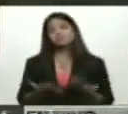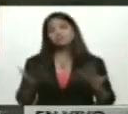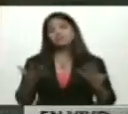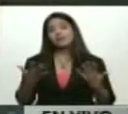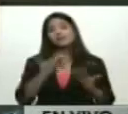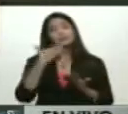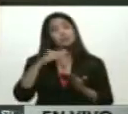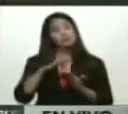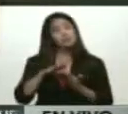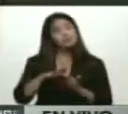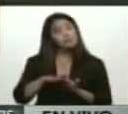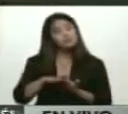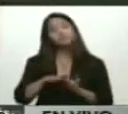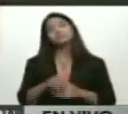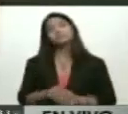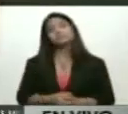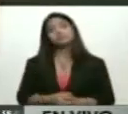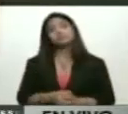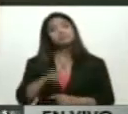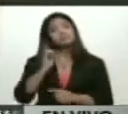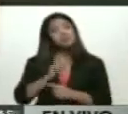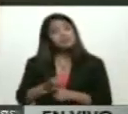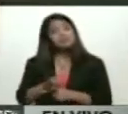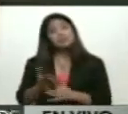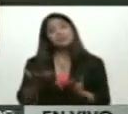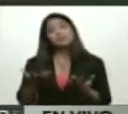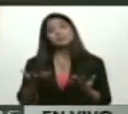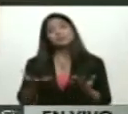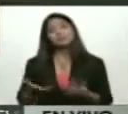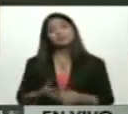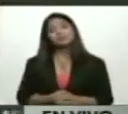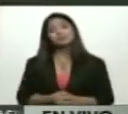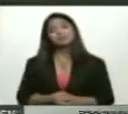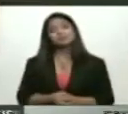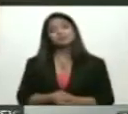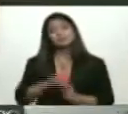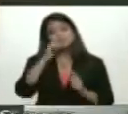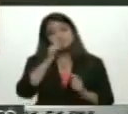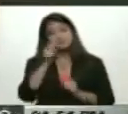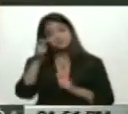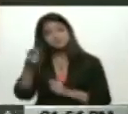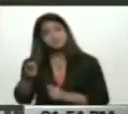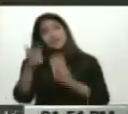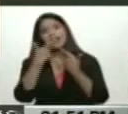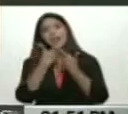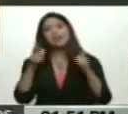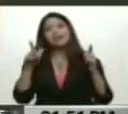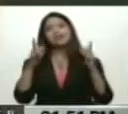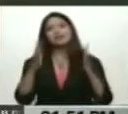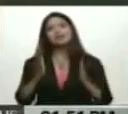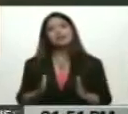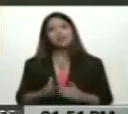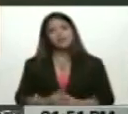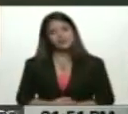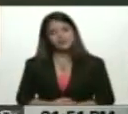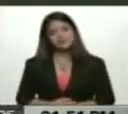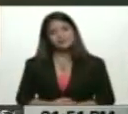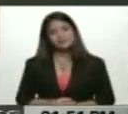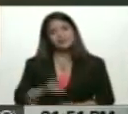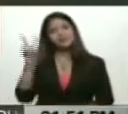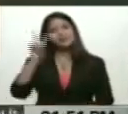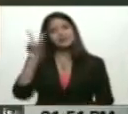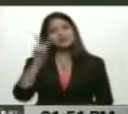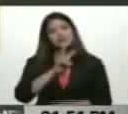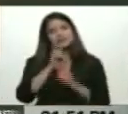eternidad cuando le corresponde recibir la orden libertadores y libertadoras de